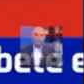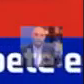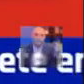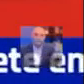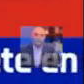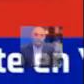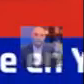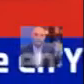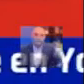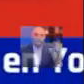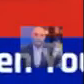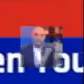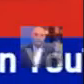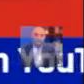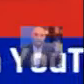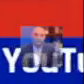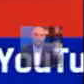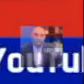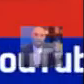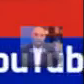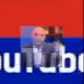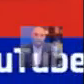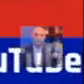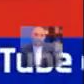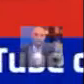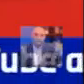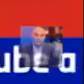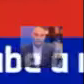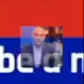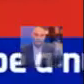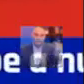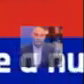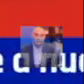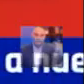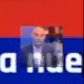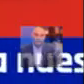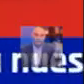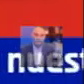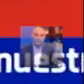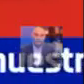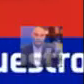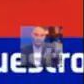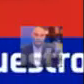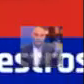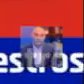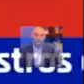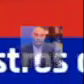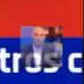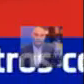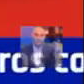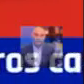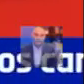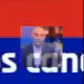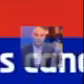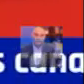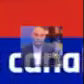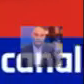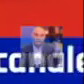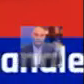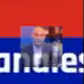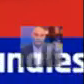que nos chingaron de esta manera por tanto tiempo, maestro? Y después nos jugaban el dedo en la boca